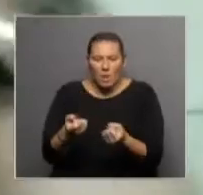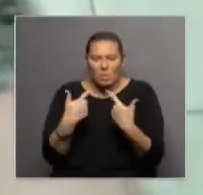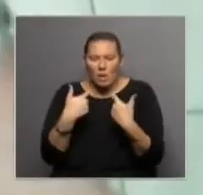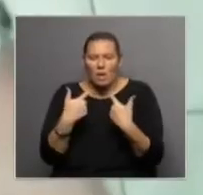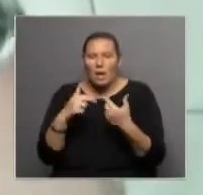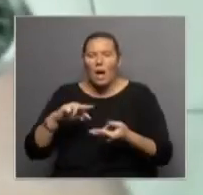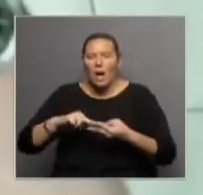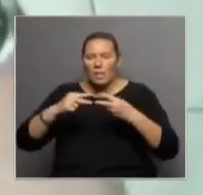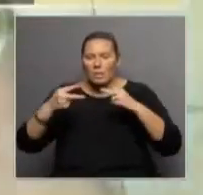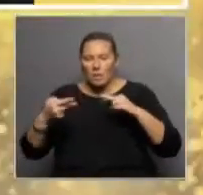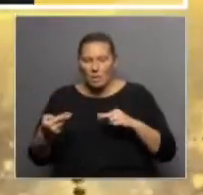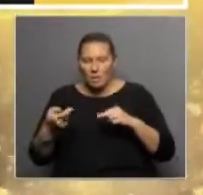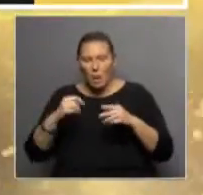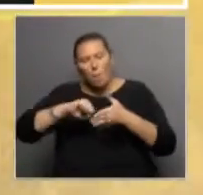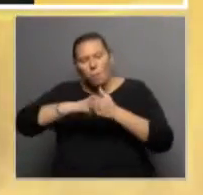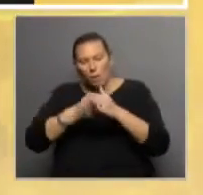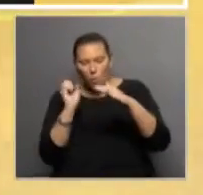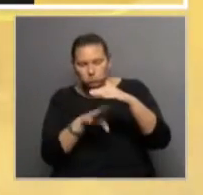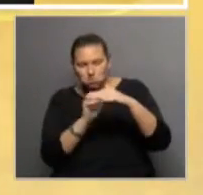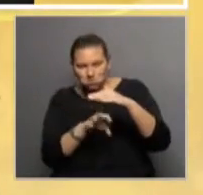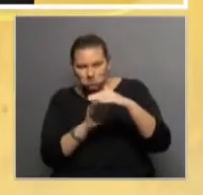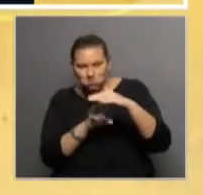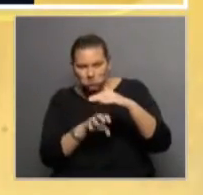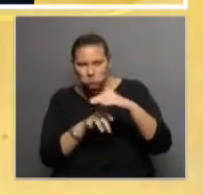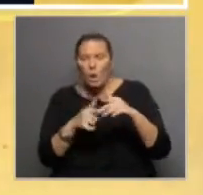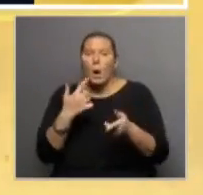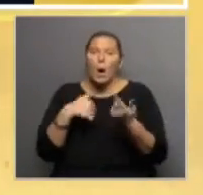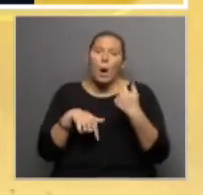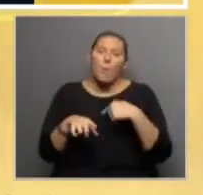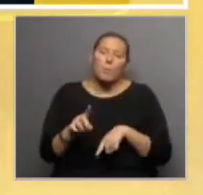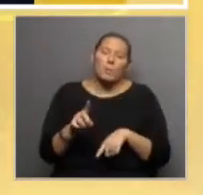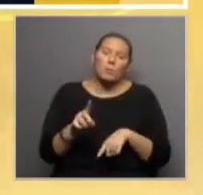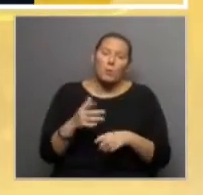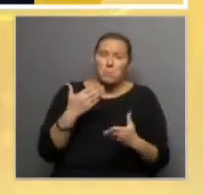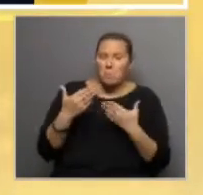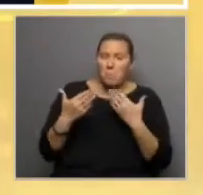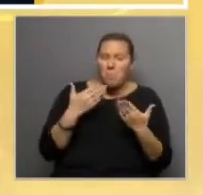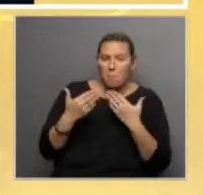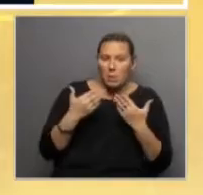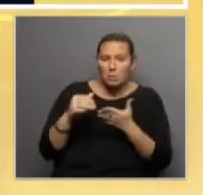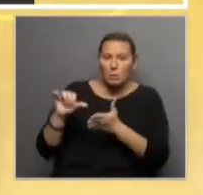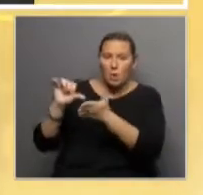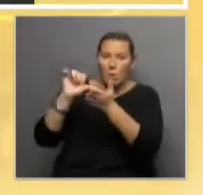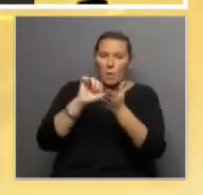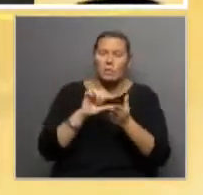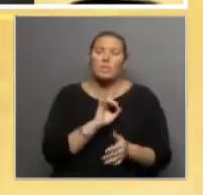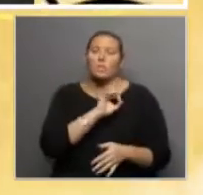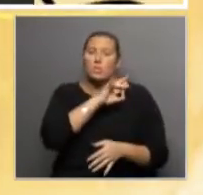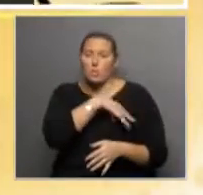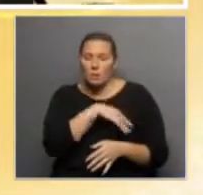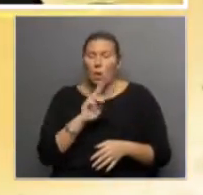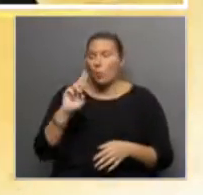muestras genéticas para el Banco de Datos Genéticos del EAF, pero es una realidad bastante similar en países como Chile,